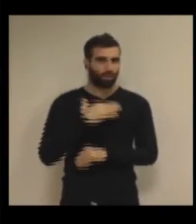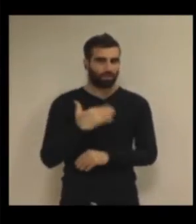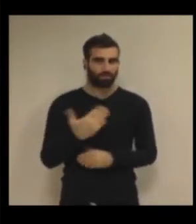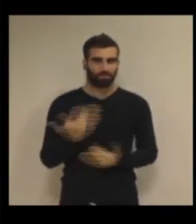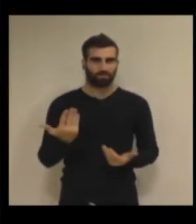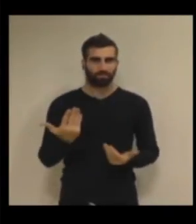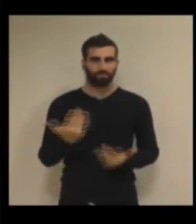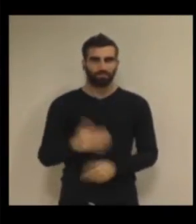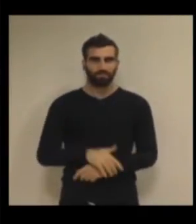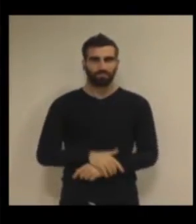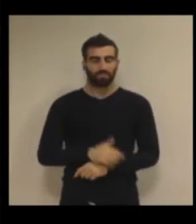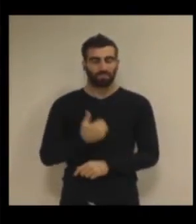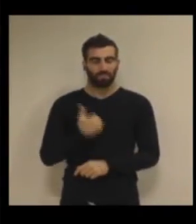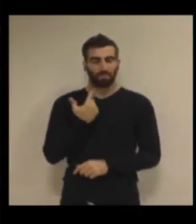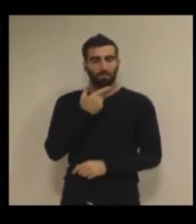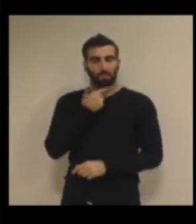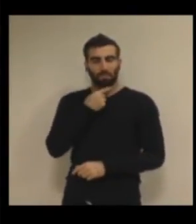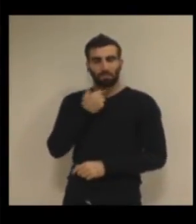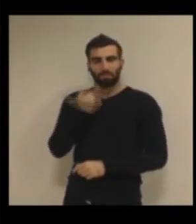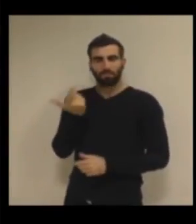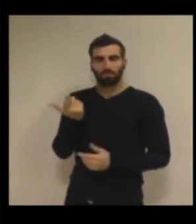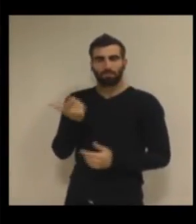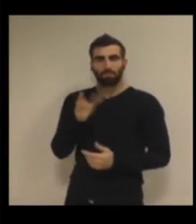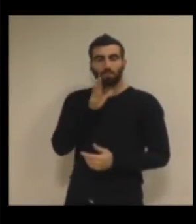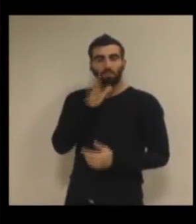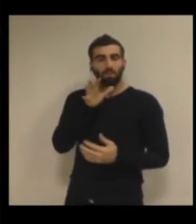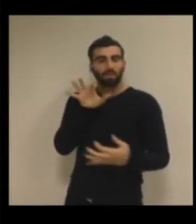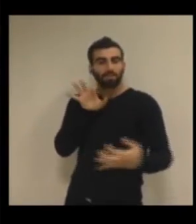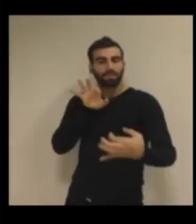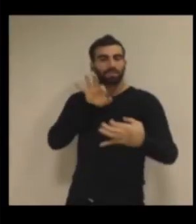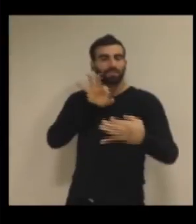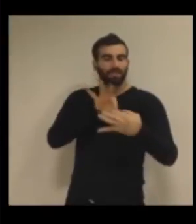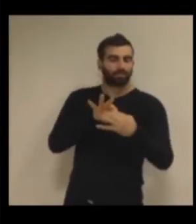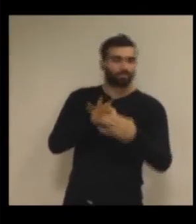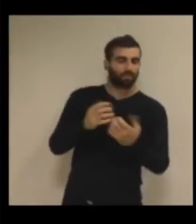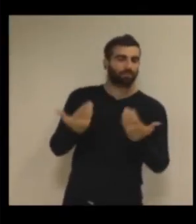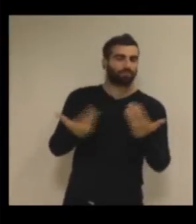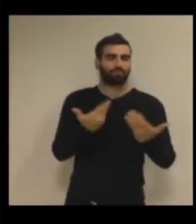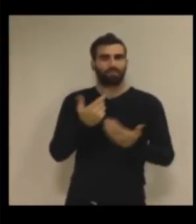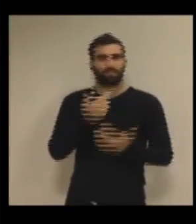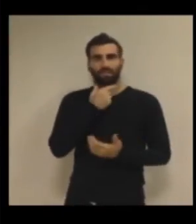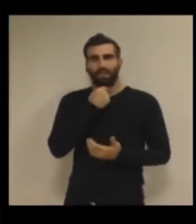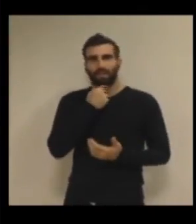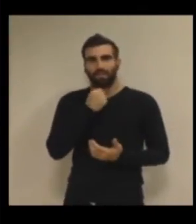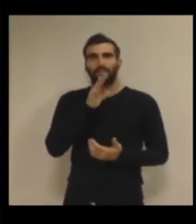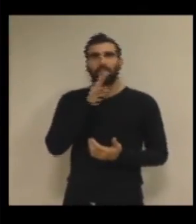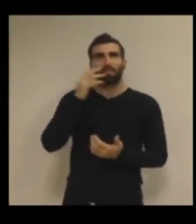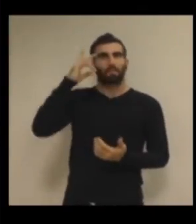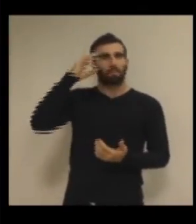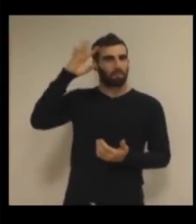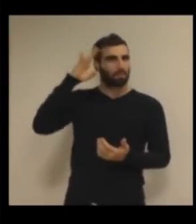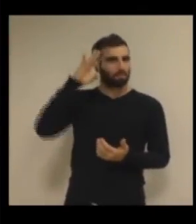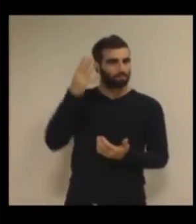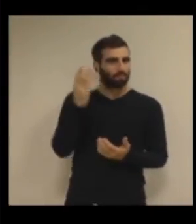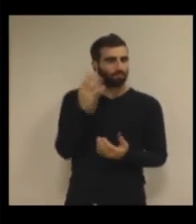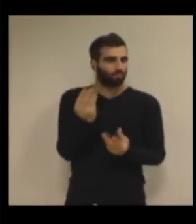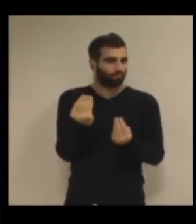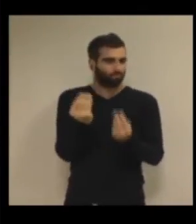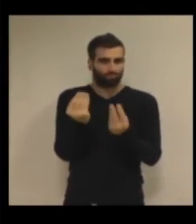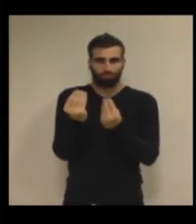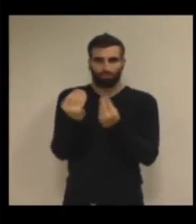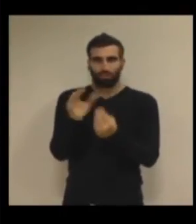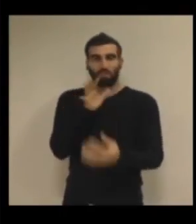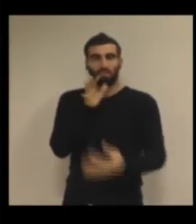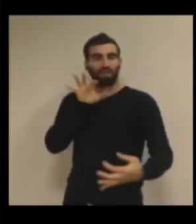a mí eso me hizo mucha gracia, porque conectándolo con el tema de... Bueno, me hizo mucha gracia, que es una manera de decir que me ilusionó mucho, ¿no? Porque conectándolo con el